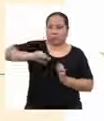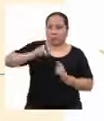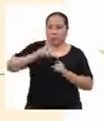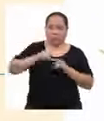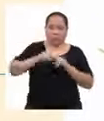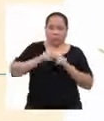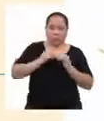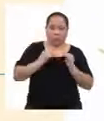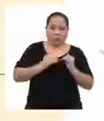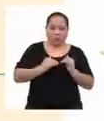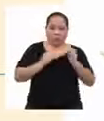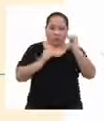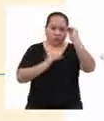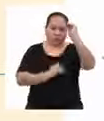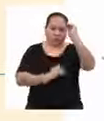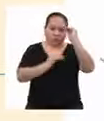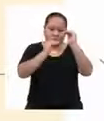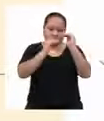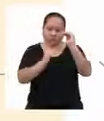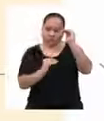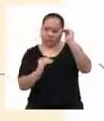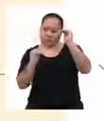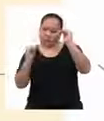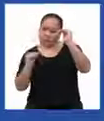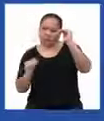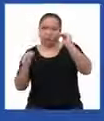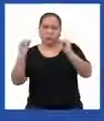de cada uno. ¡Fácil!